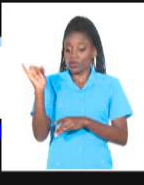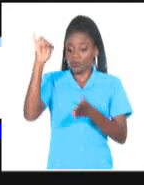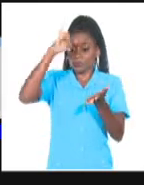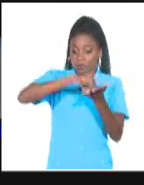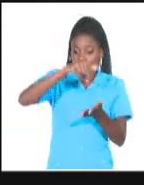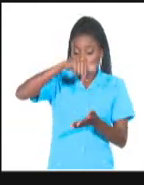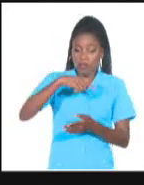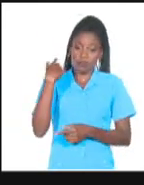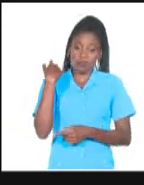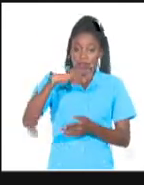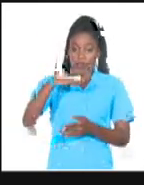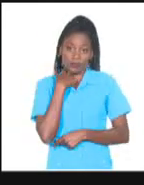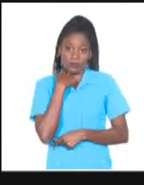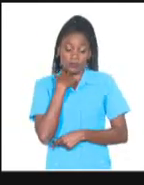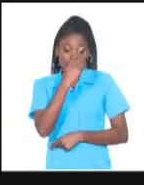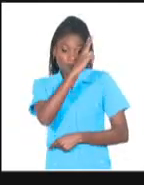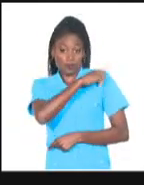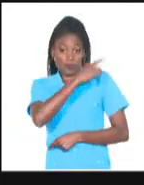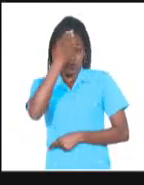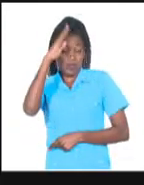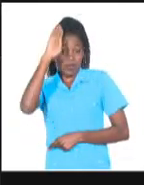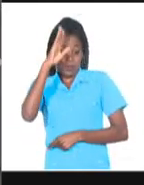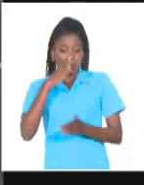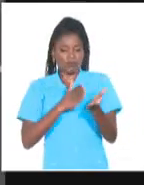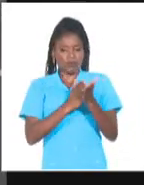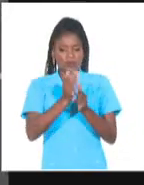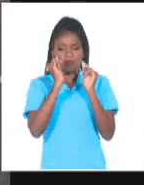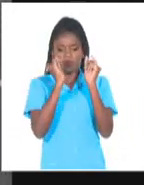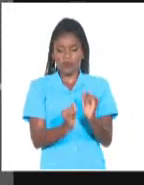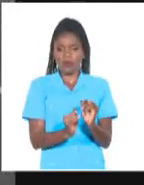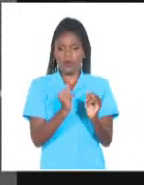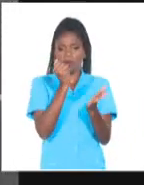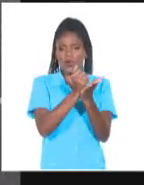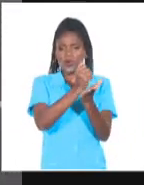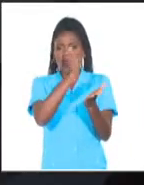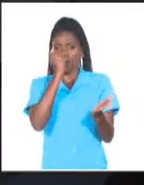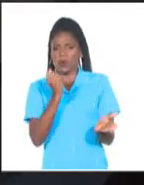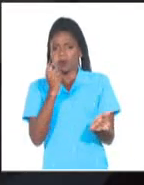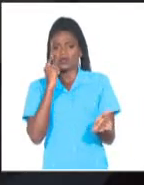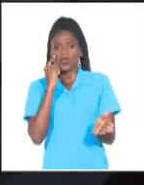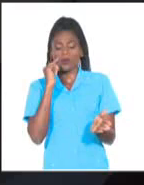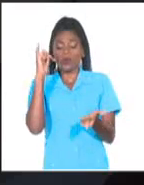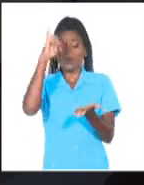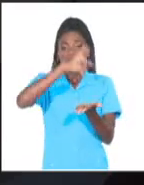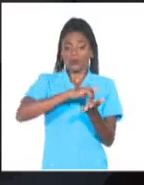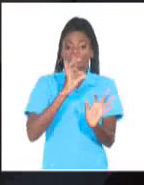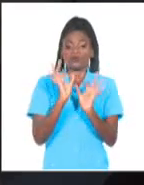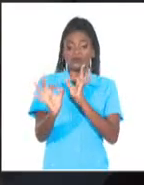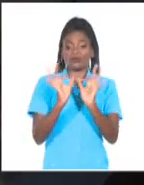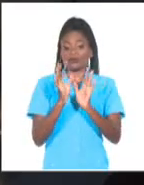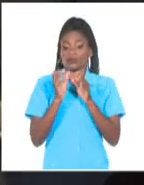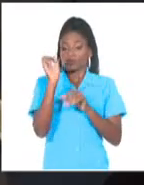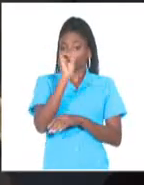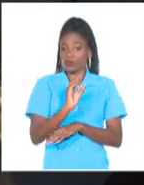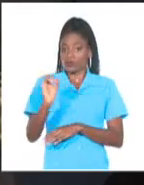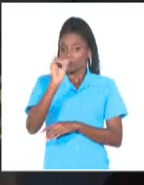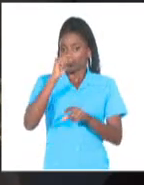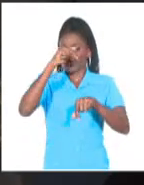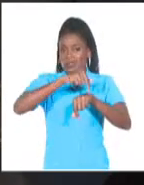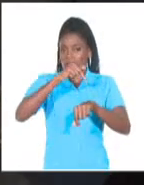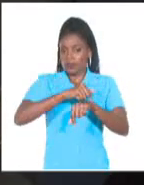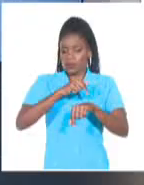2023 las autoridades cubanas mantienen firme su compromiso con una migración segura y ordenada al tiempo que